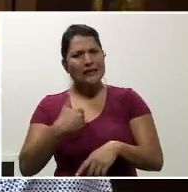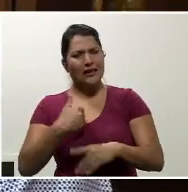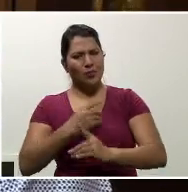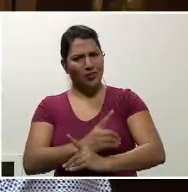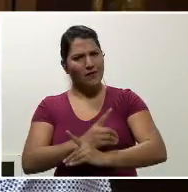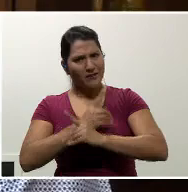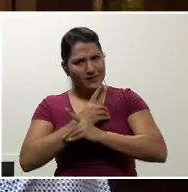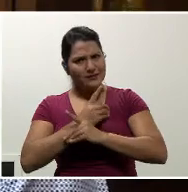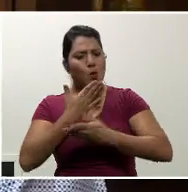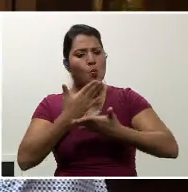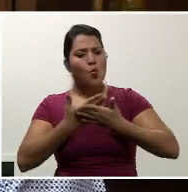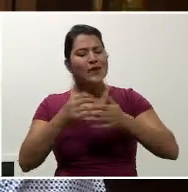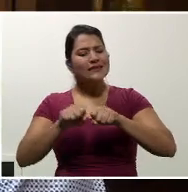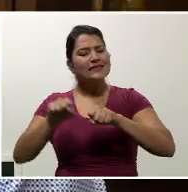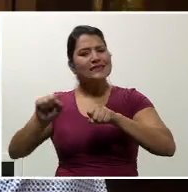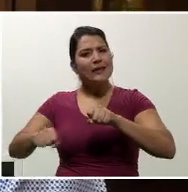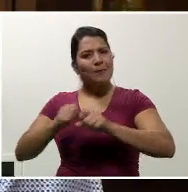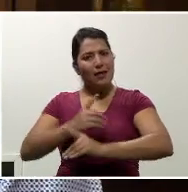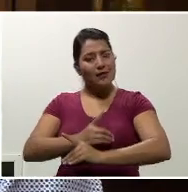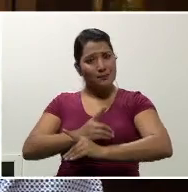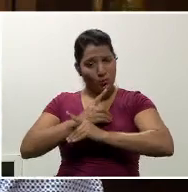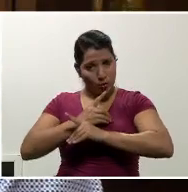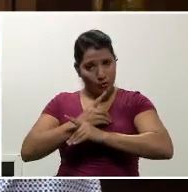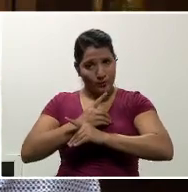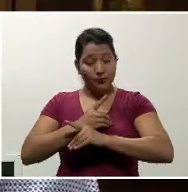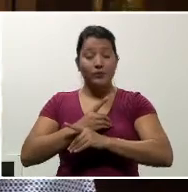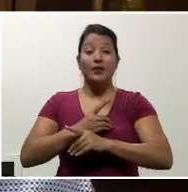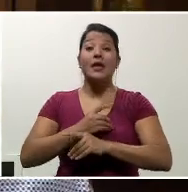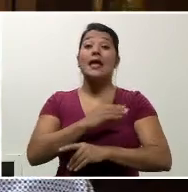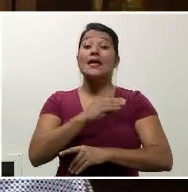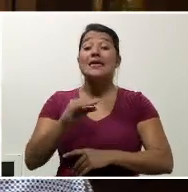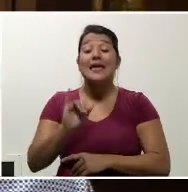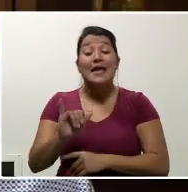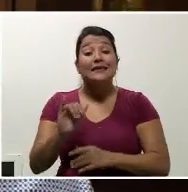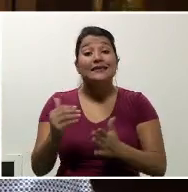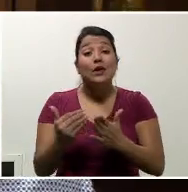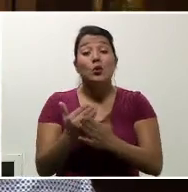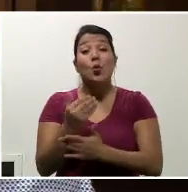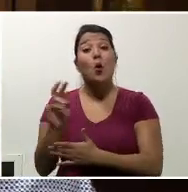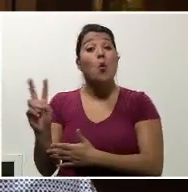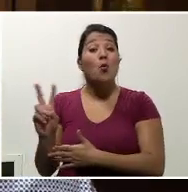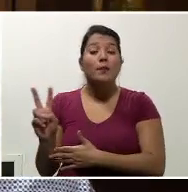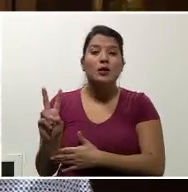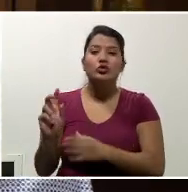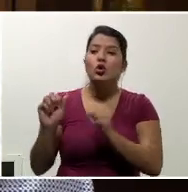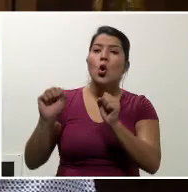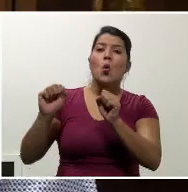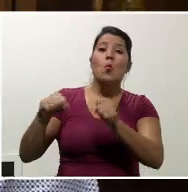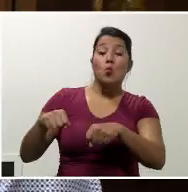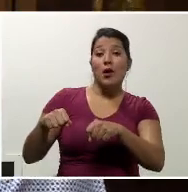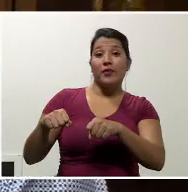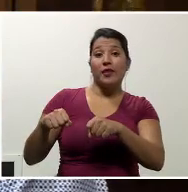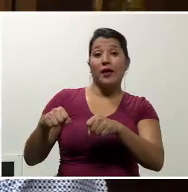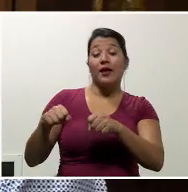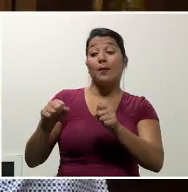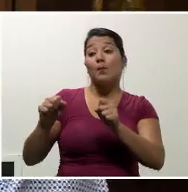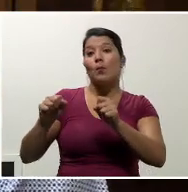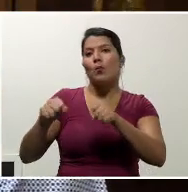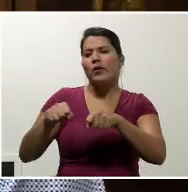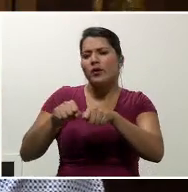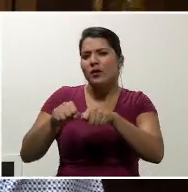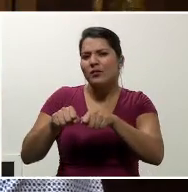otro lado, este virus, el nuevo coronavirus, se puede transmitir por gotitas o se puede transmitir por